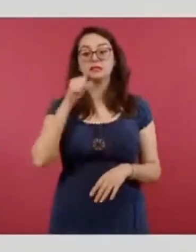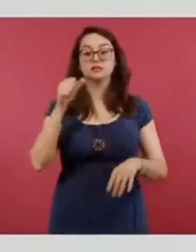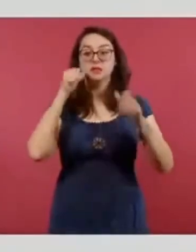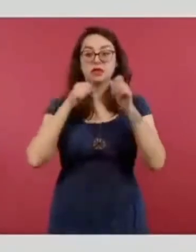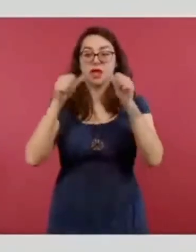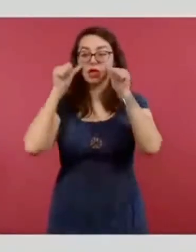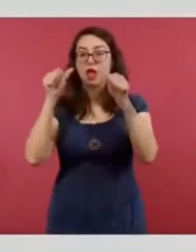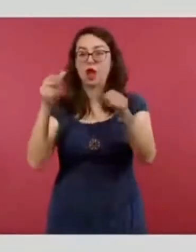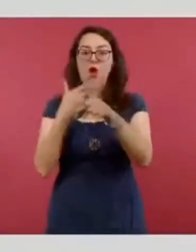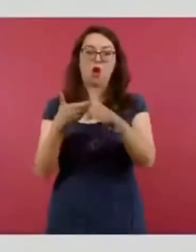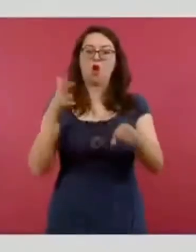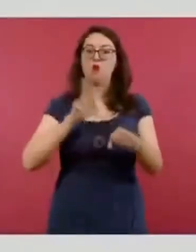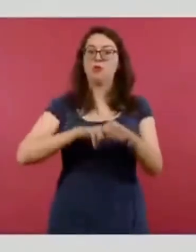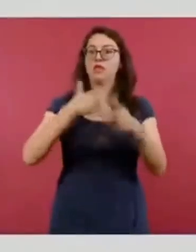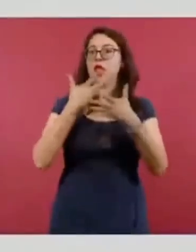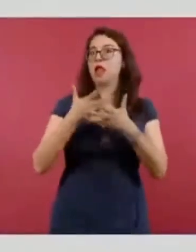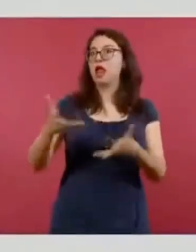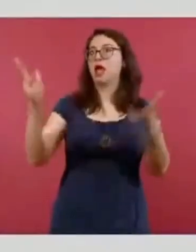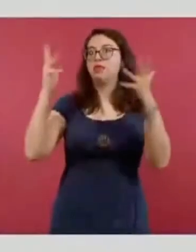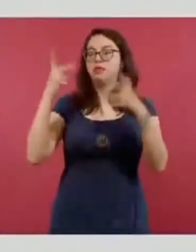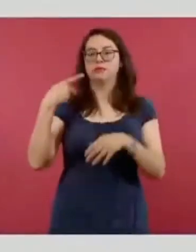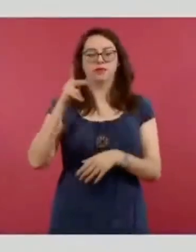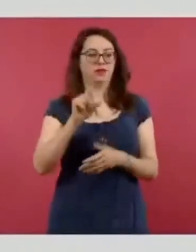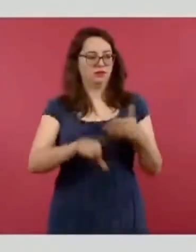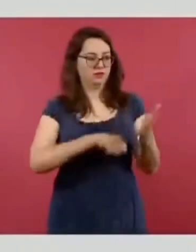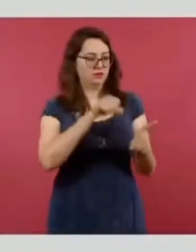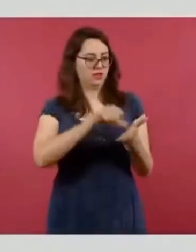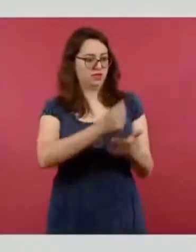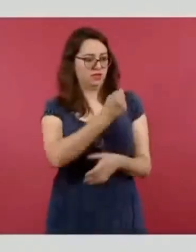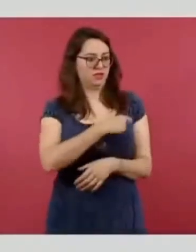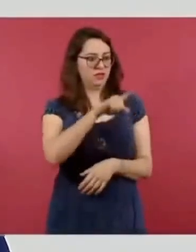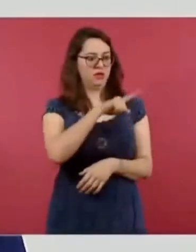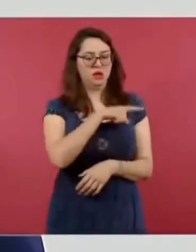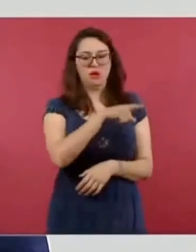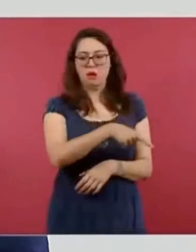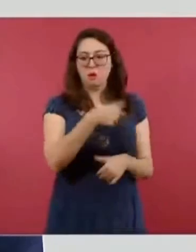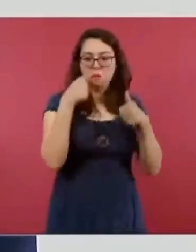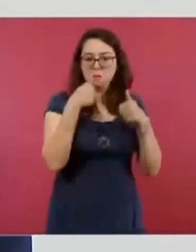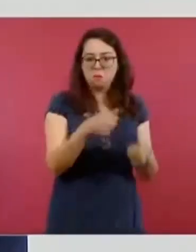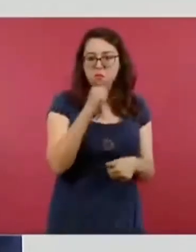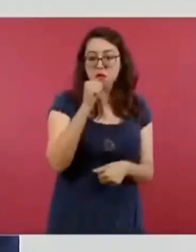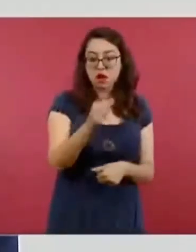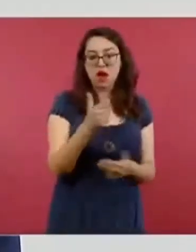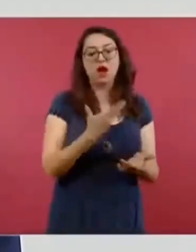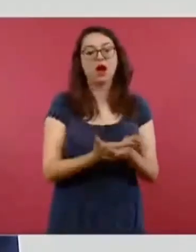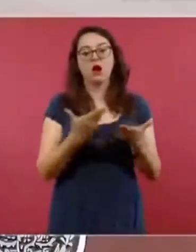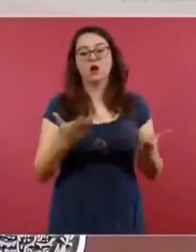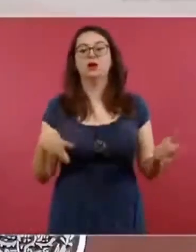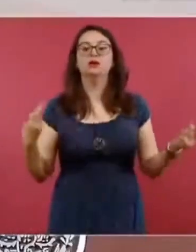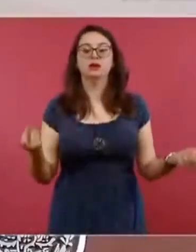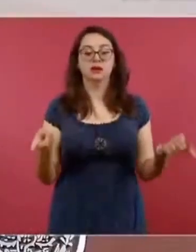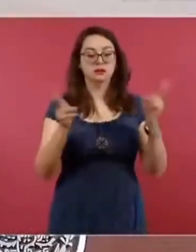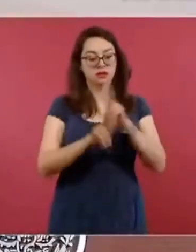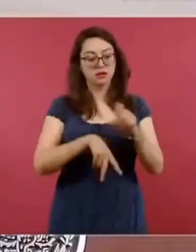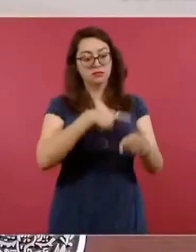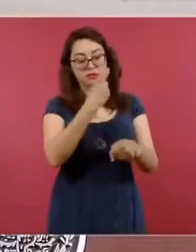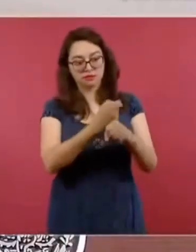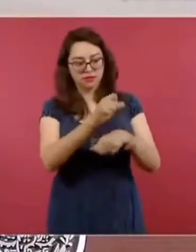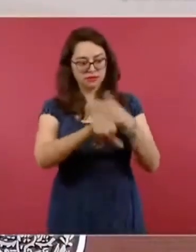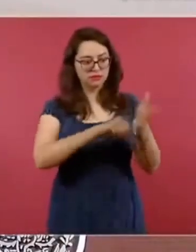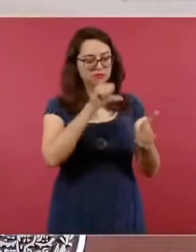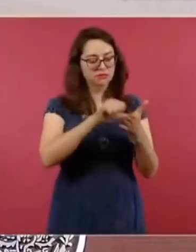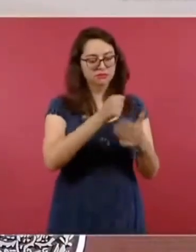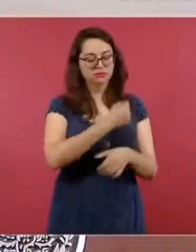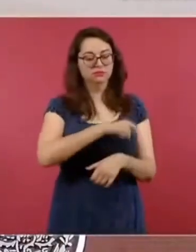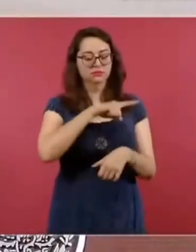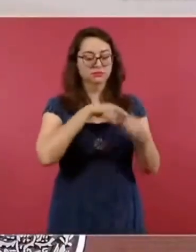centros de salud, siendo tantos, muchas veces quedaban olvidados. Ahora son la prioridad. Por eso, en la siguiente,